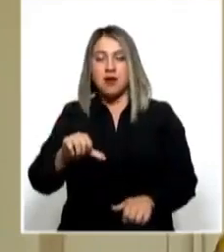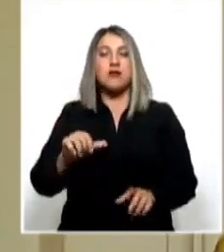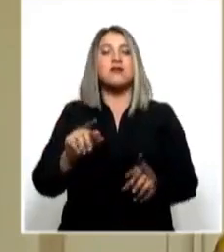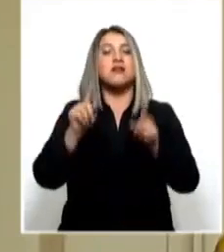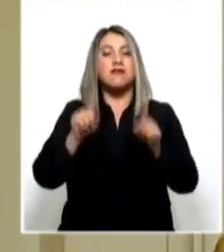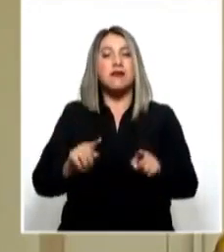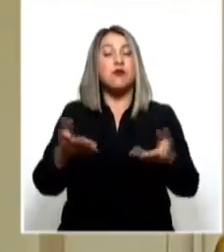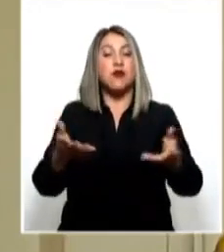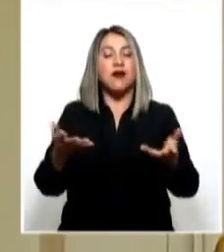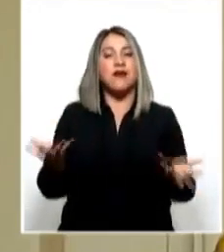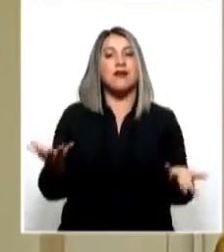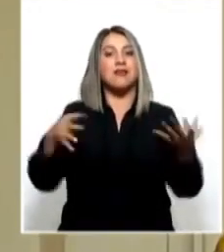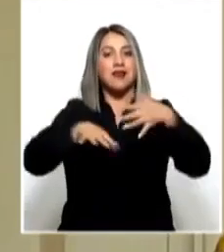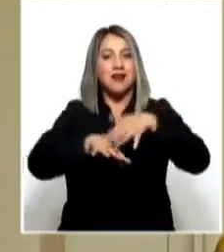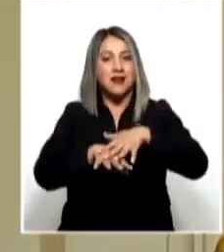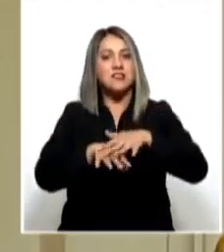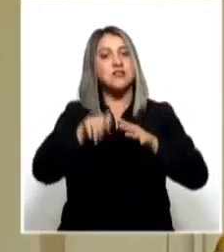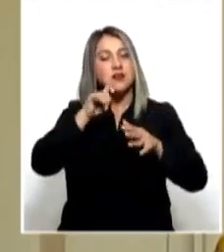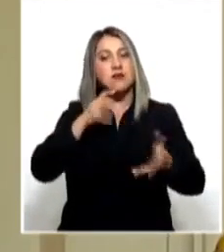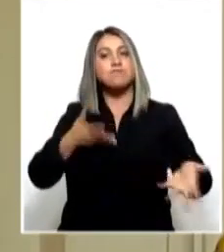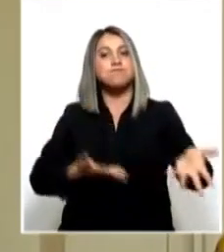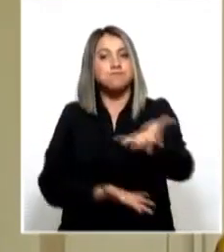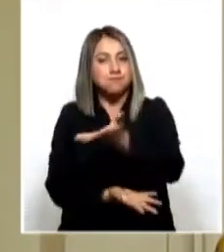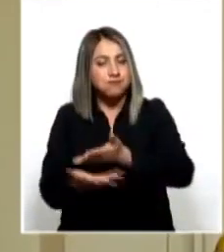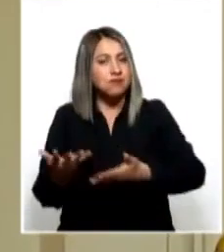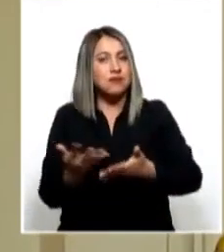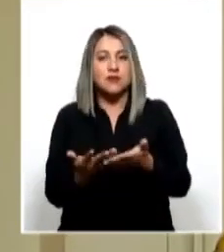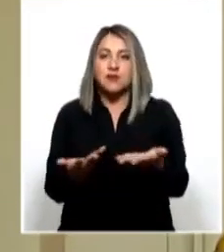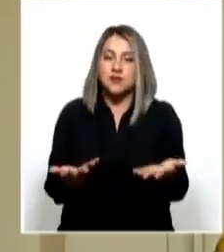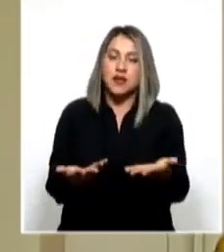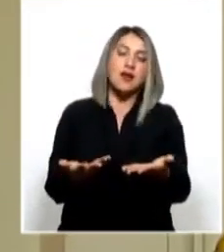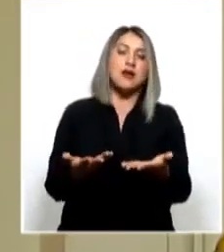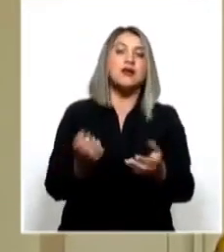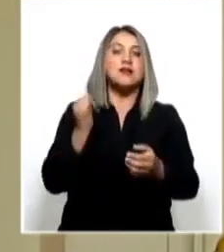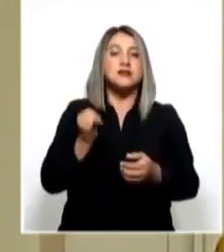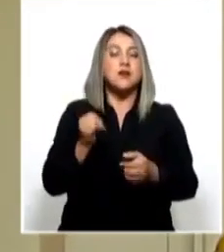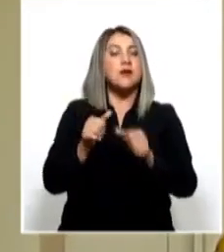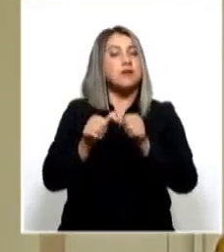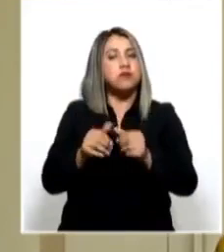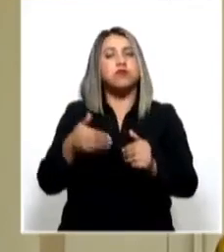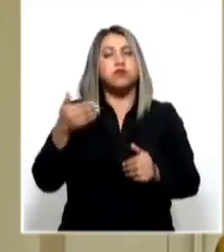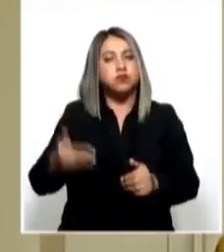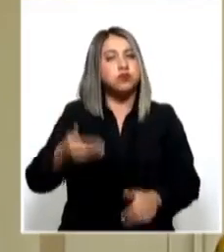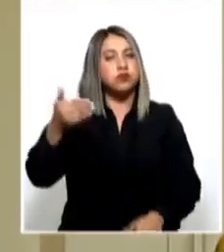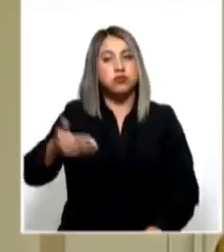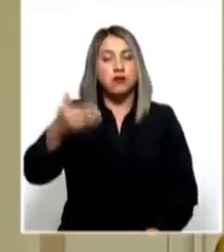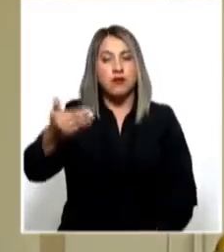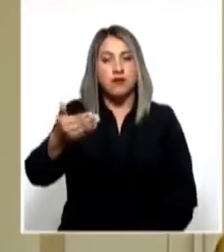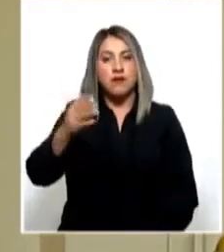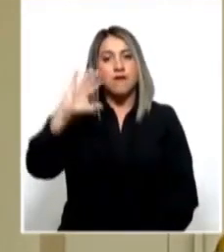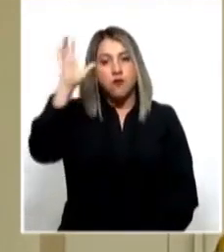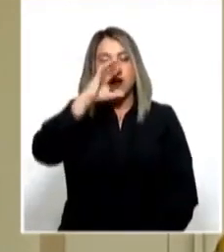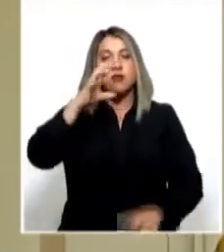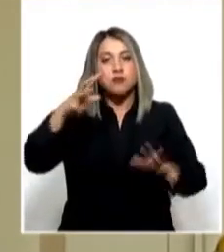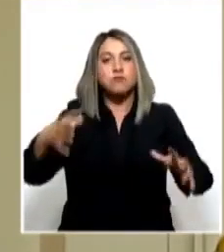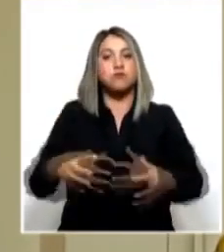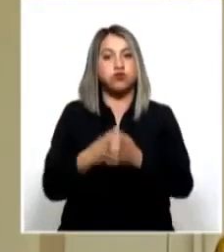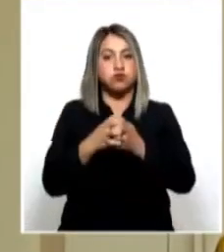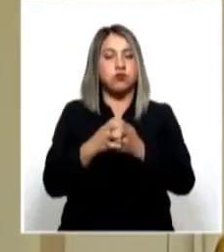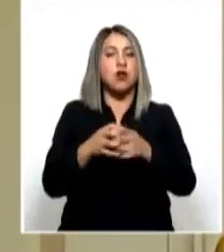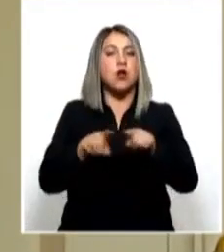integrar, en donde estemos permanentemente en busca de la cohesión de nuestro